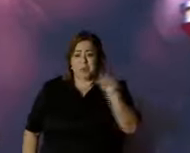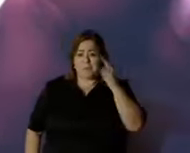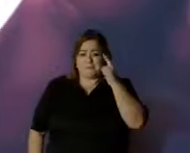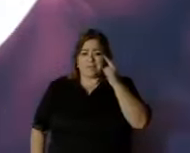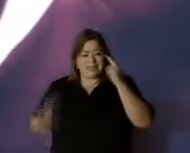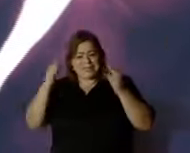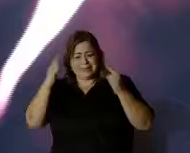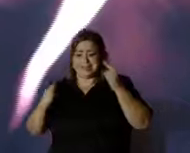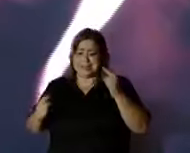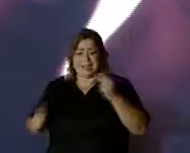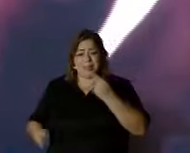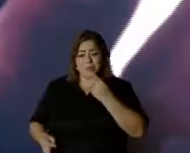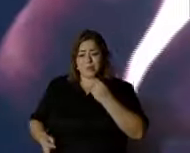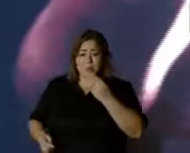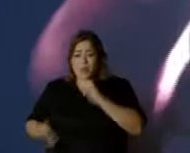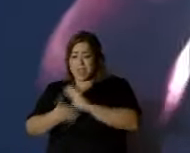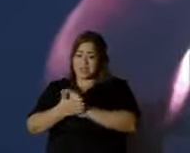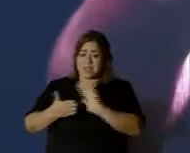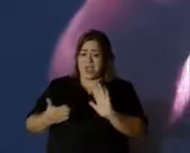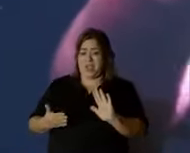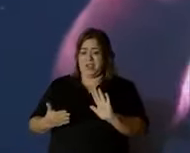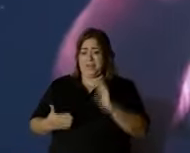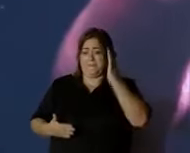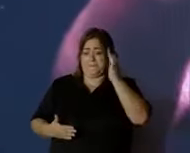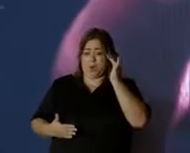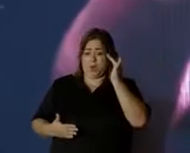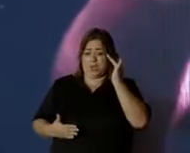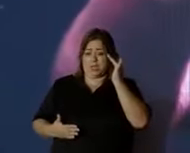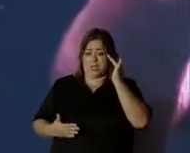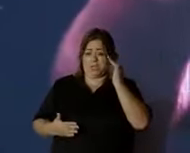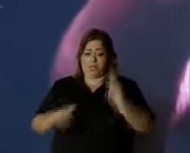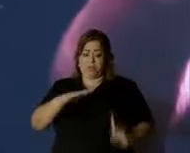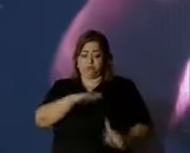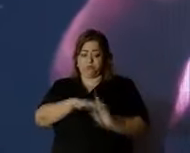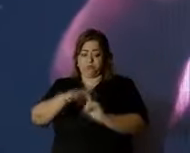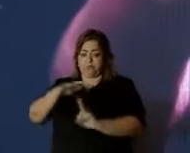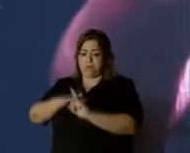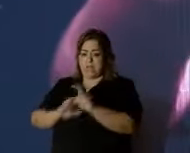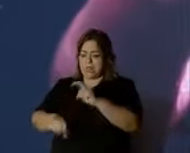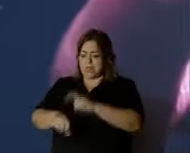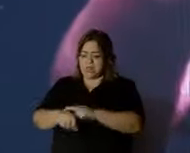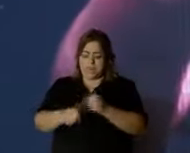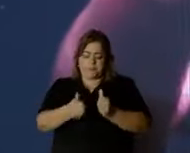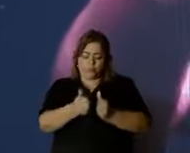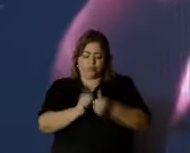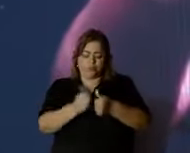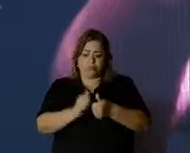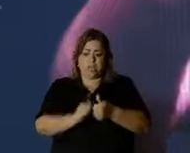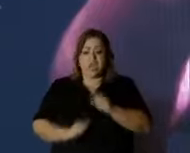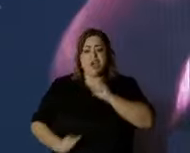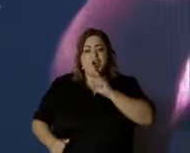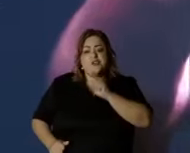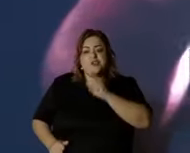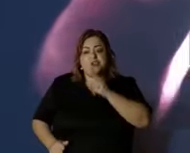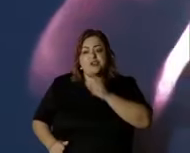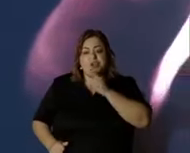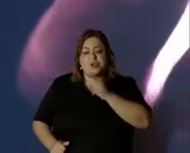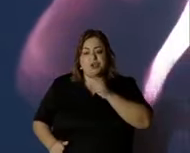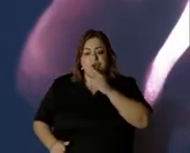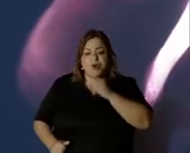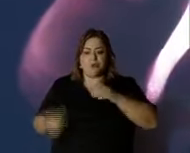butter, no, no, no. Vienen tiempos de grandes desafíos y los verdaderos adoradores van a vencer.